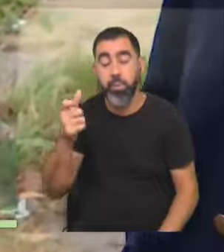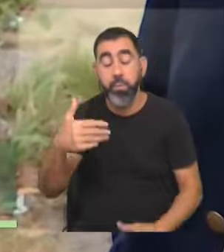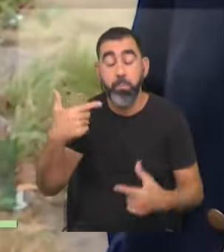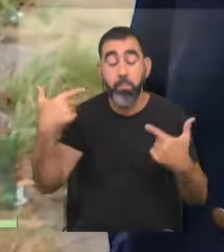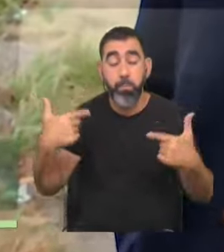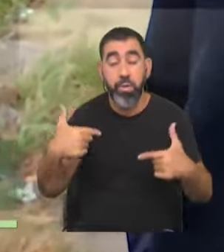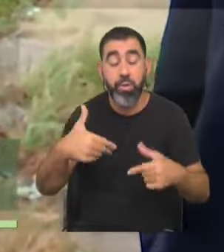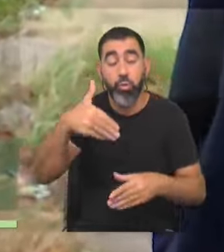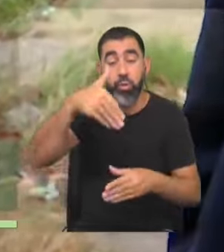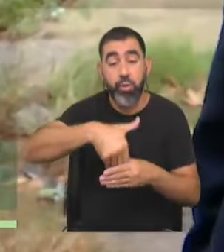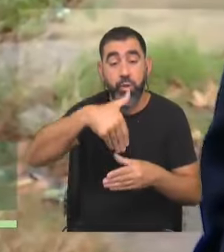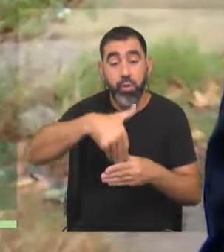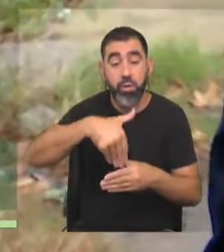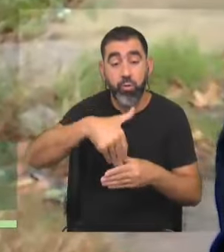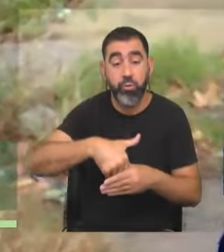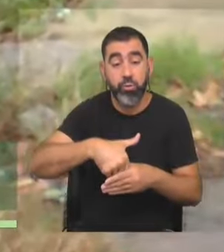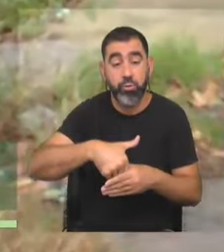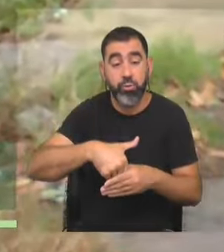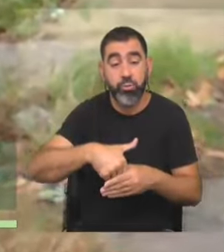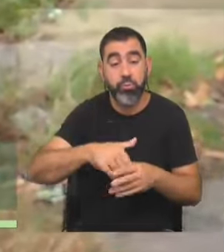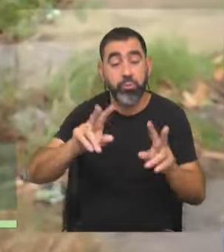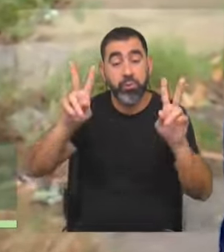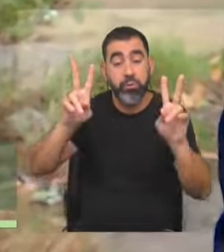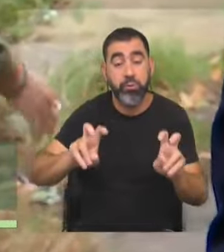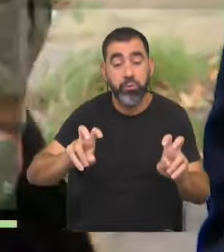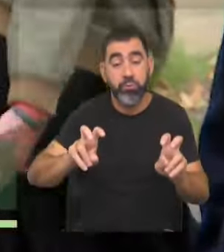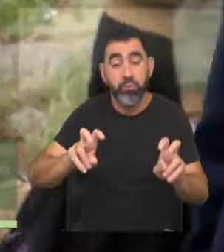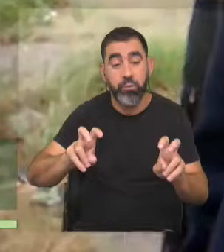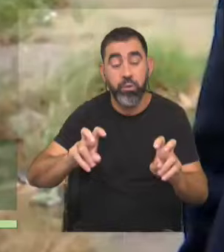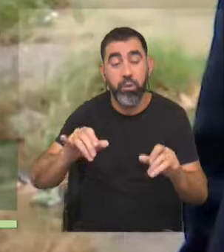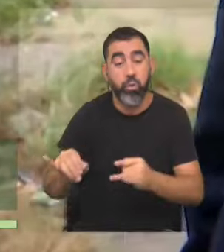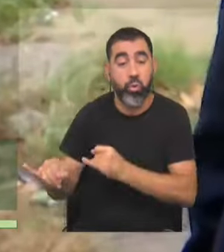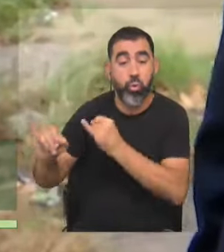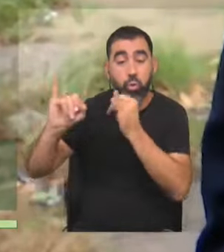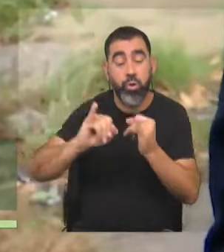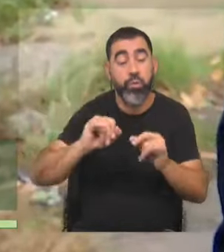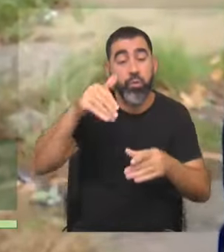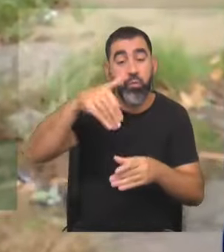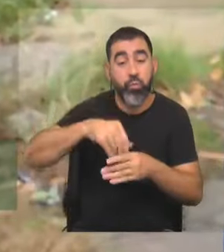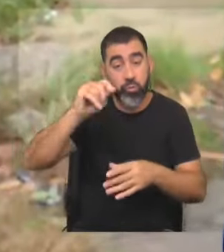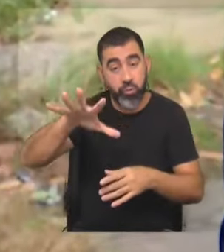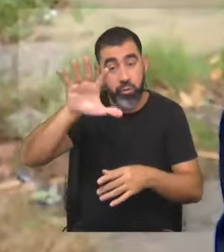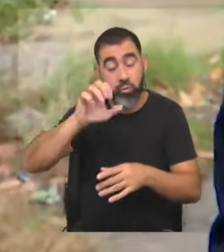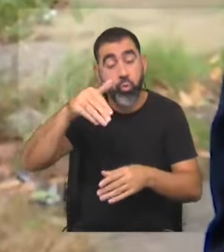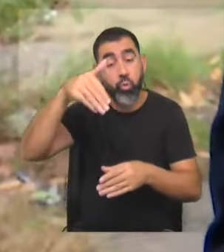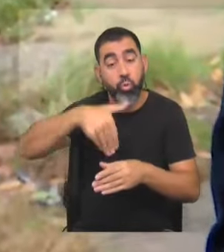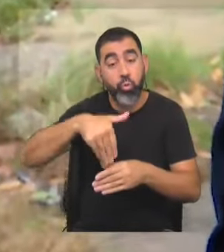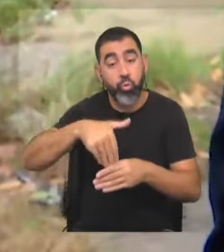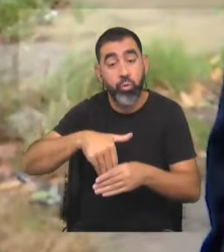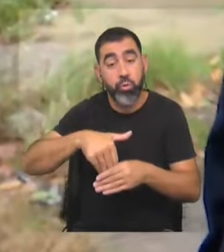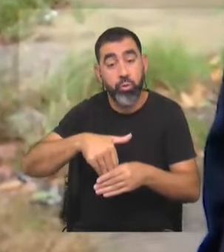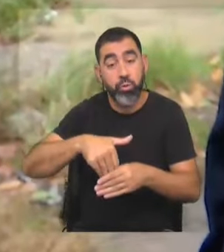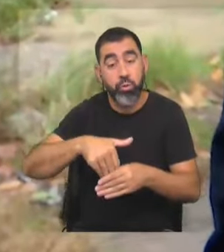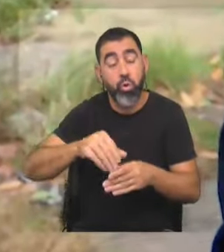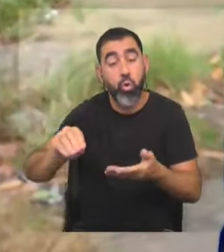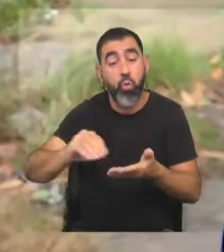ministro de la corte electoral José garcí torena a propósito de lo que pasa en esta jornada y del plebiscito Recuerden que la corte electoral tiene abiertas